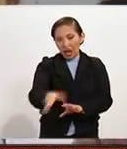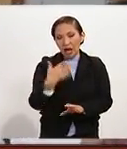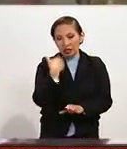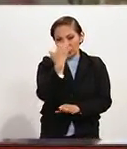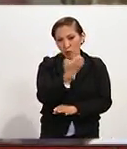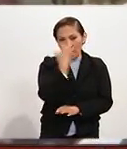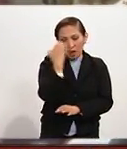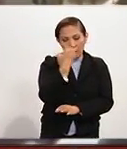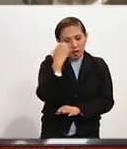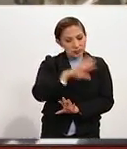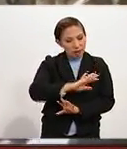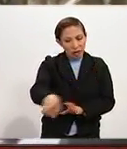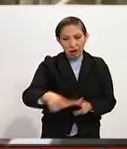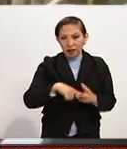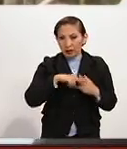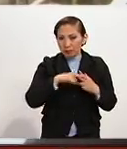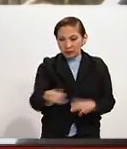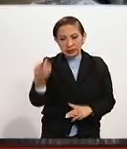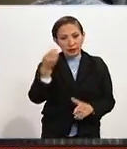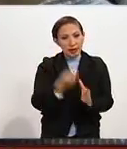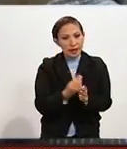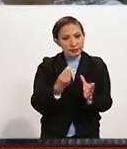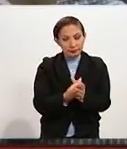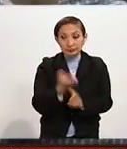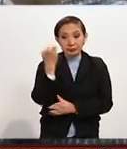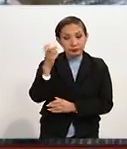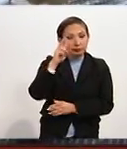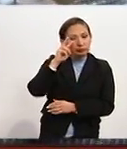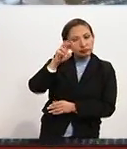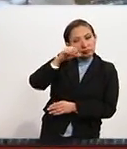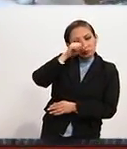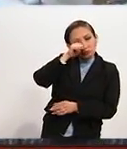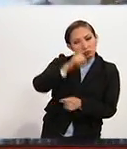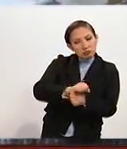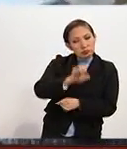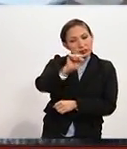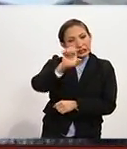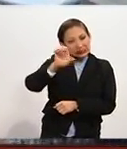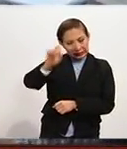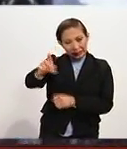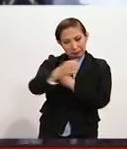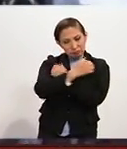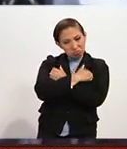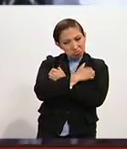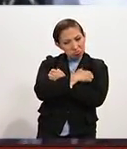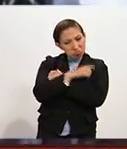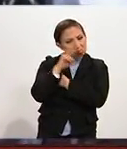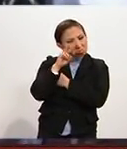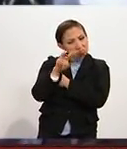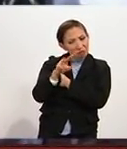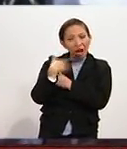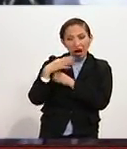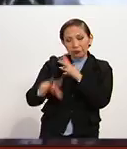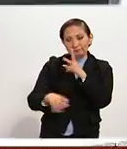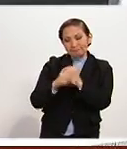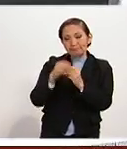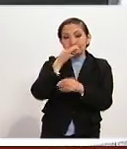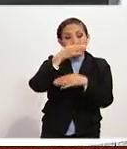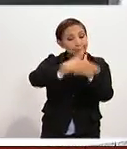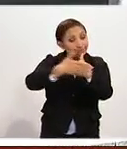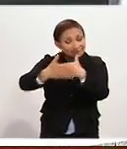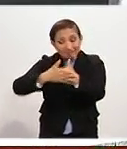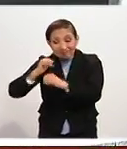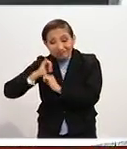que están en clases. Ante esto, el secretario de Educación Pública, Aurelio Nuño, dijo que se suma a los llamados